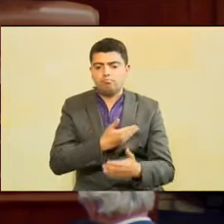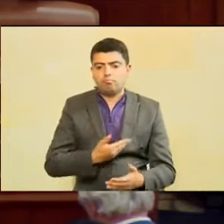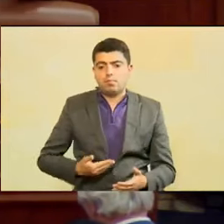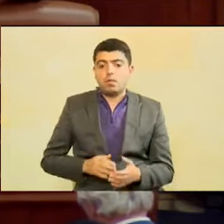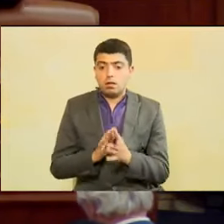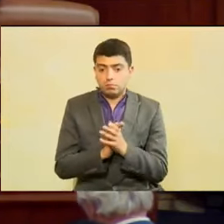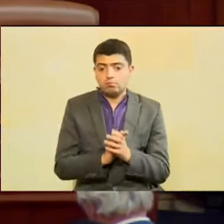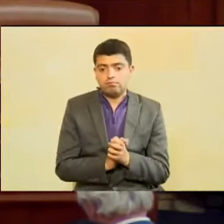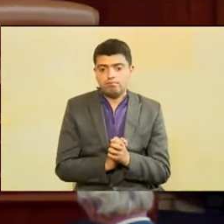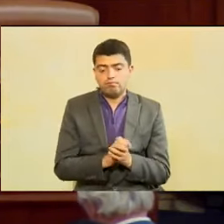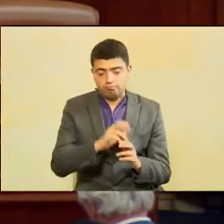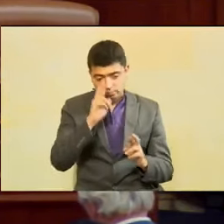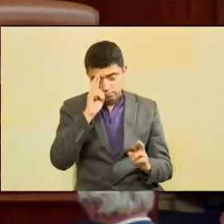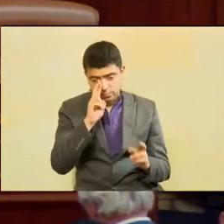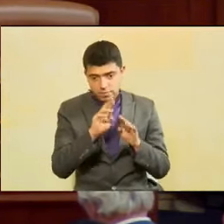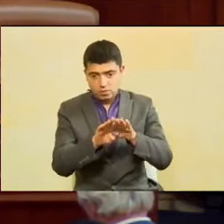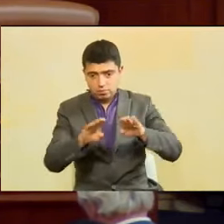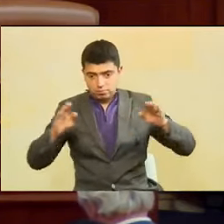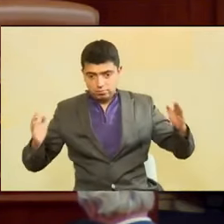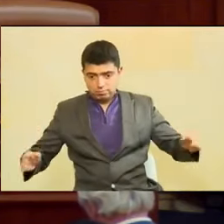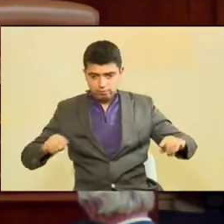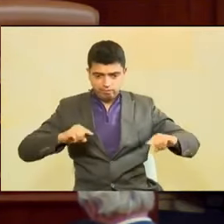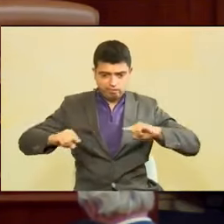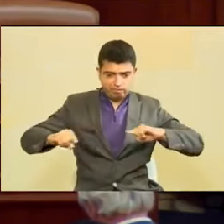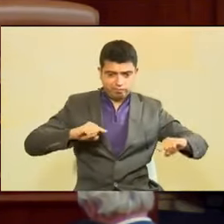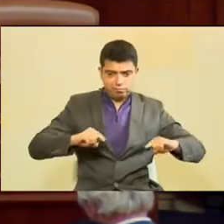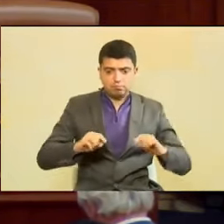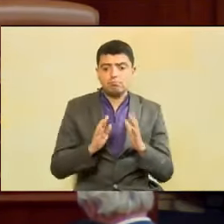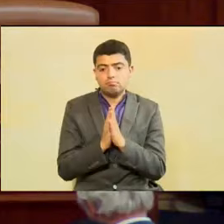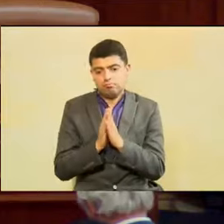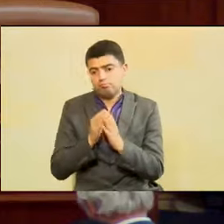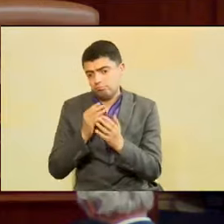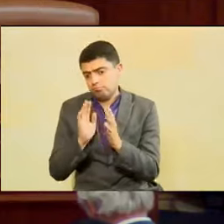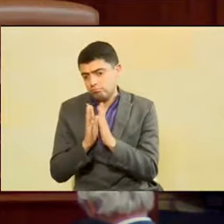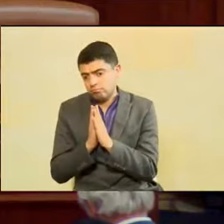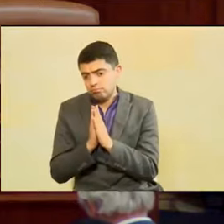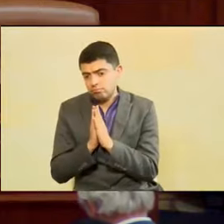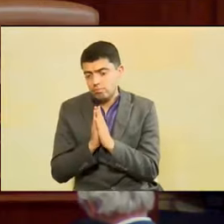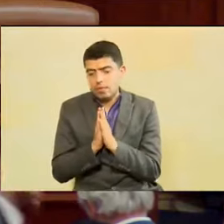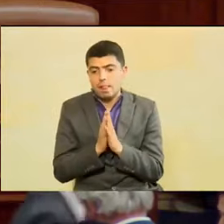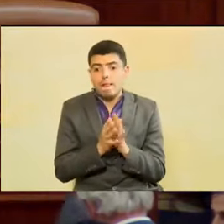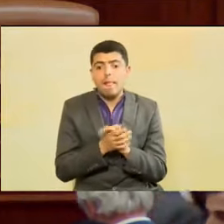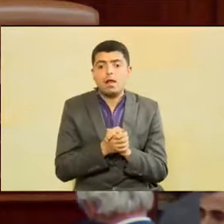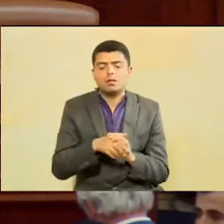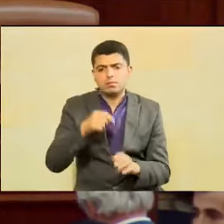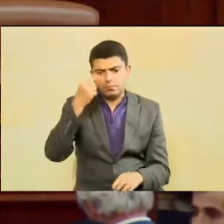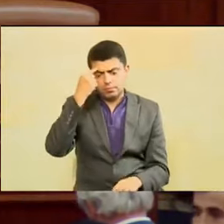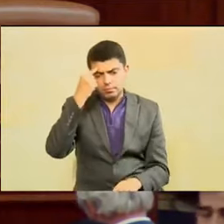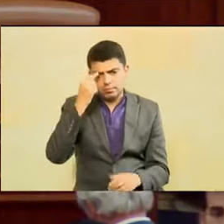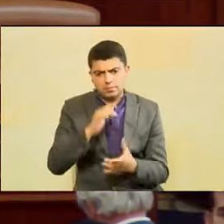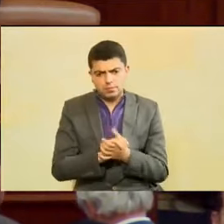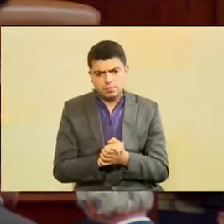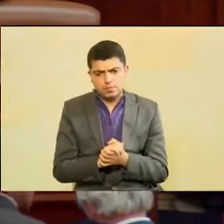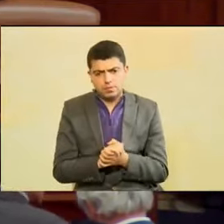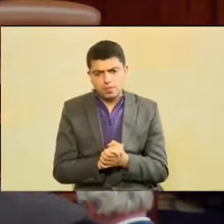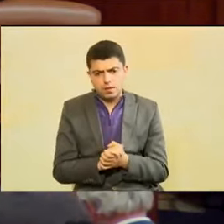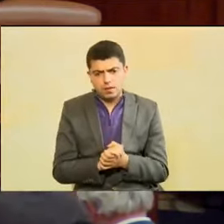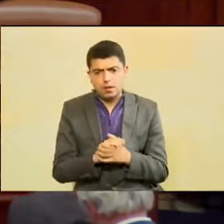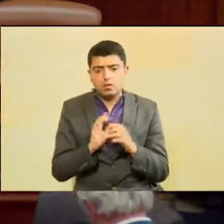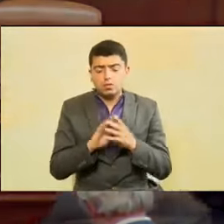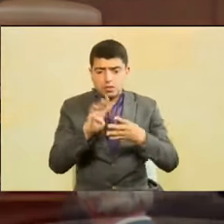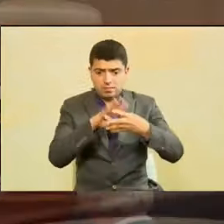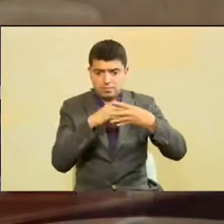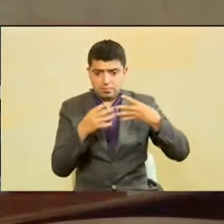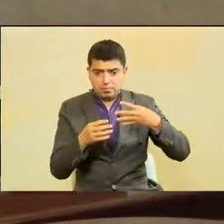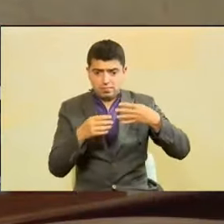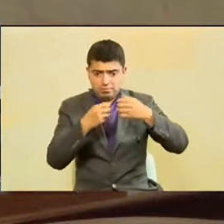autonomía de la mesa directiva Me parece que no debe ser al arbitrio de la mesa el orden en que